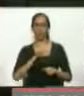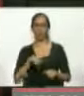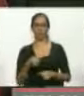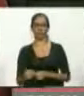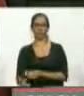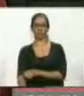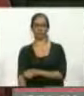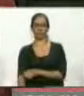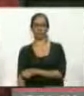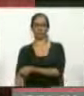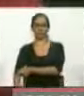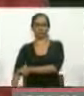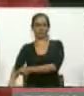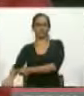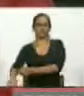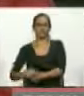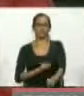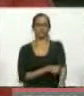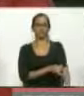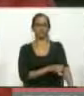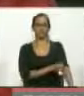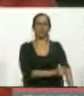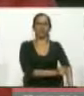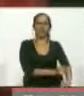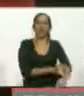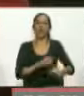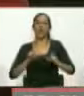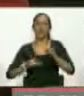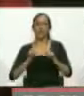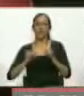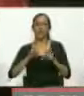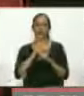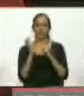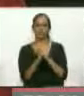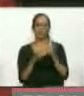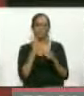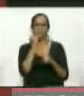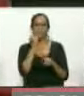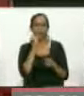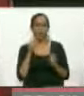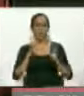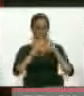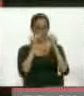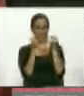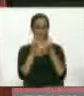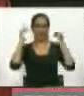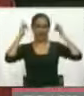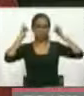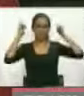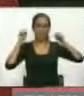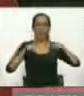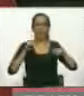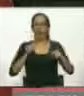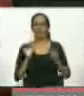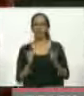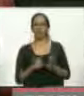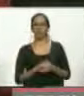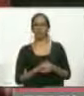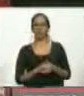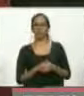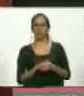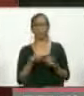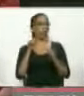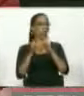colectivos culturales la gente que hace el señor cabeza de mango organizarse para la rumba por ejemplo ahorita está en san agustín a un